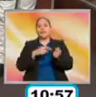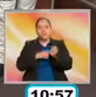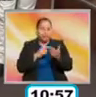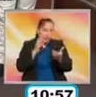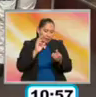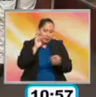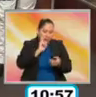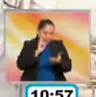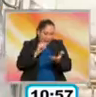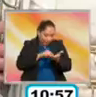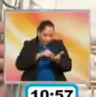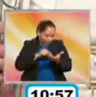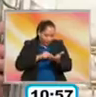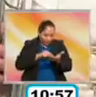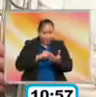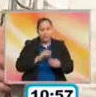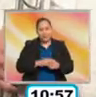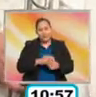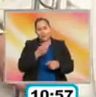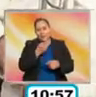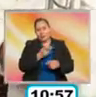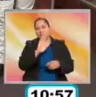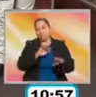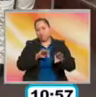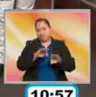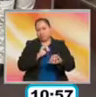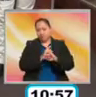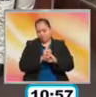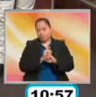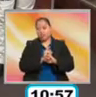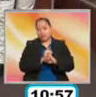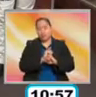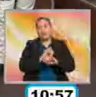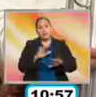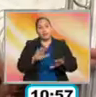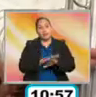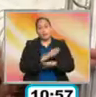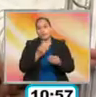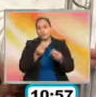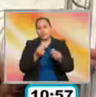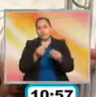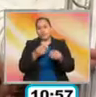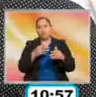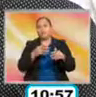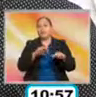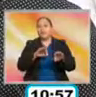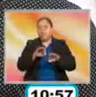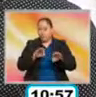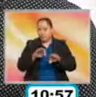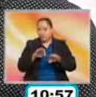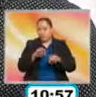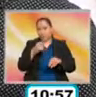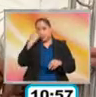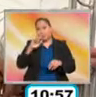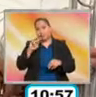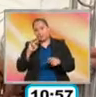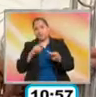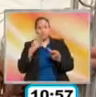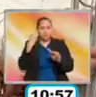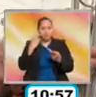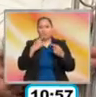el celular. Yo creo que es una herramienta de trabajo, el internet. Siento que ha cambiado mucho la industria en todos los sentidos, tanto para el medio del espectáculo, para la